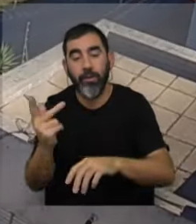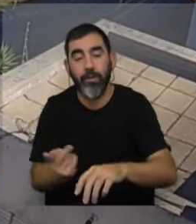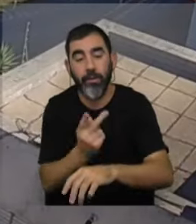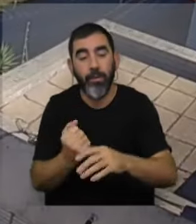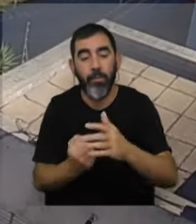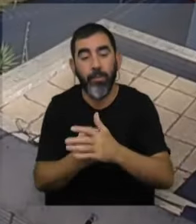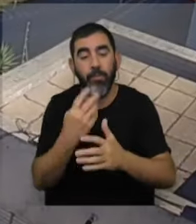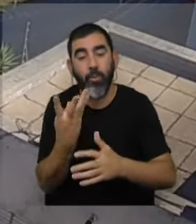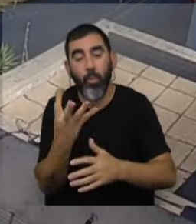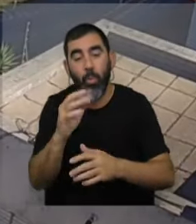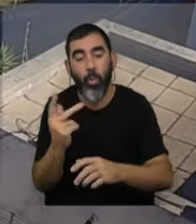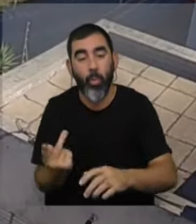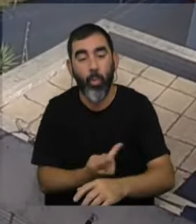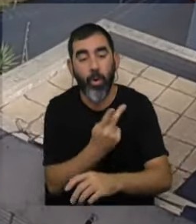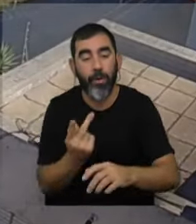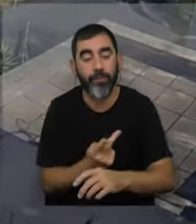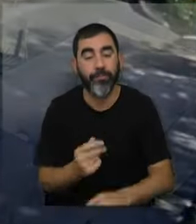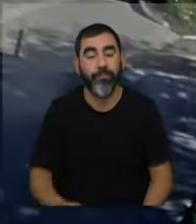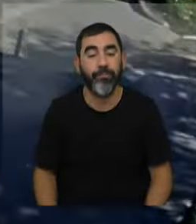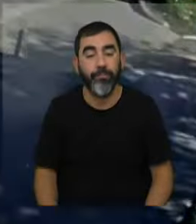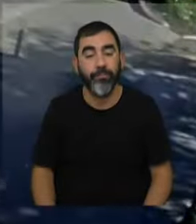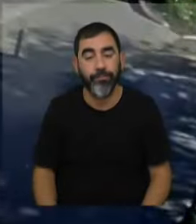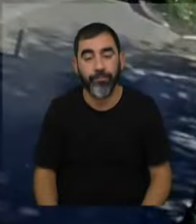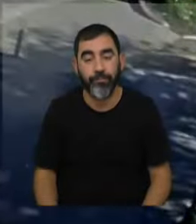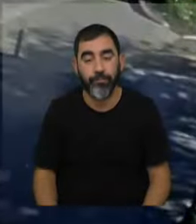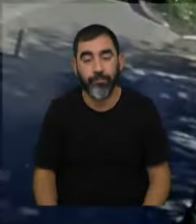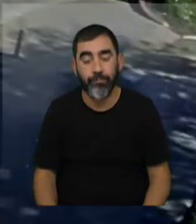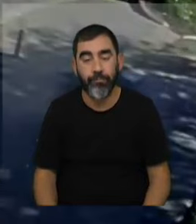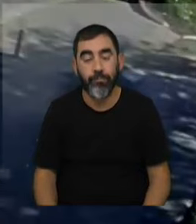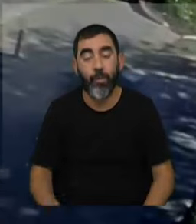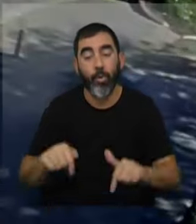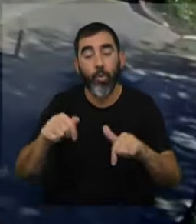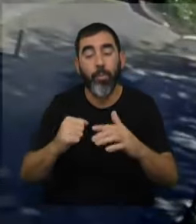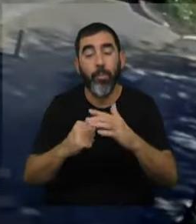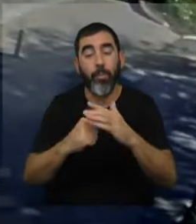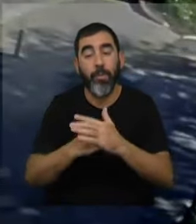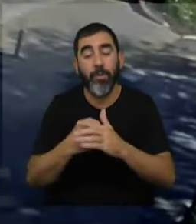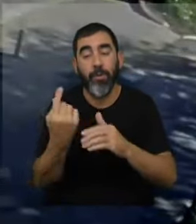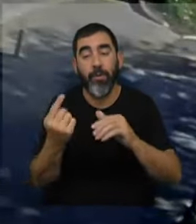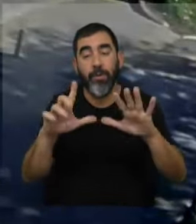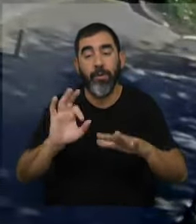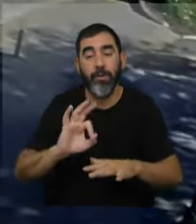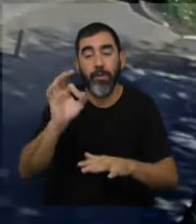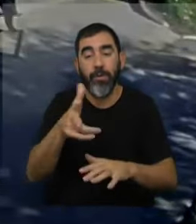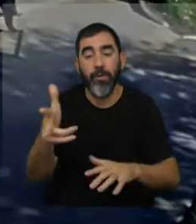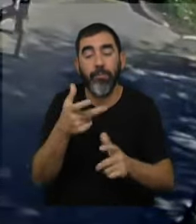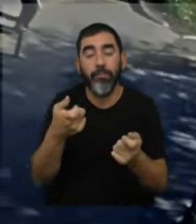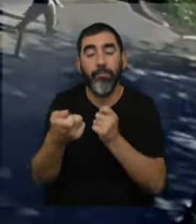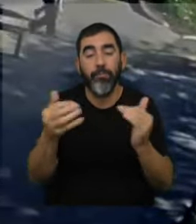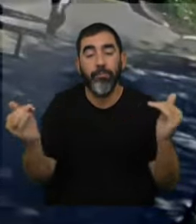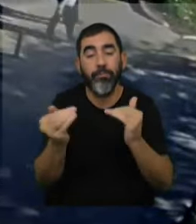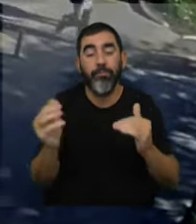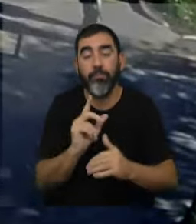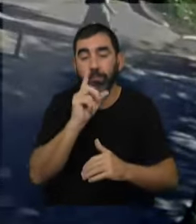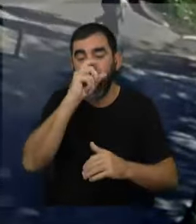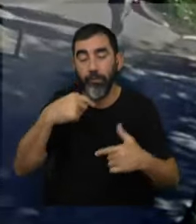racha de 40 km porh y ya estamos en la máxima anunciada por inum estamos viendo la cámaras del centro de gestión de